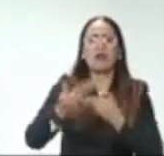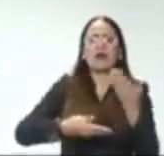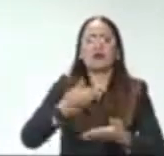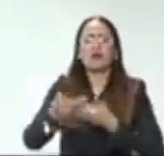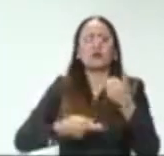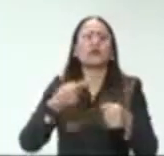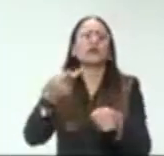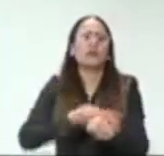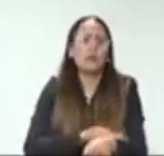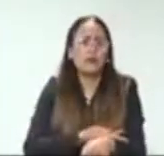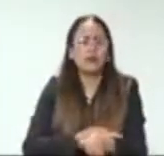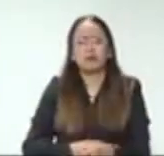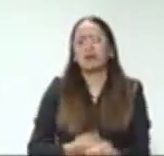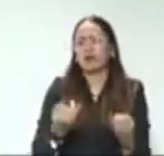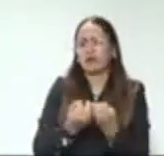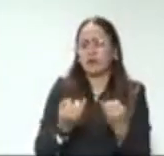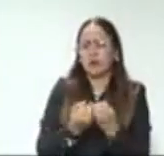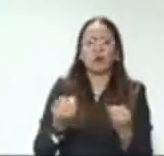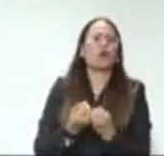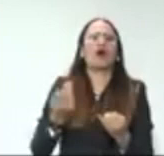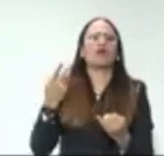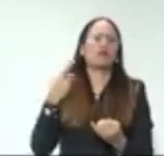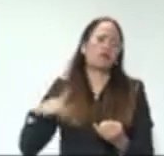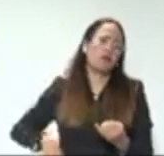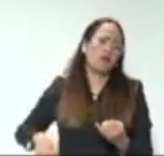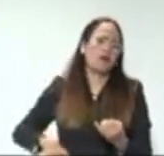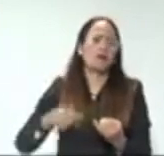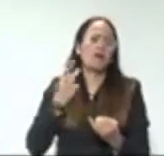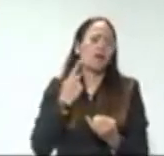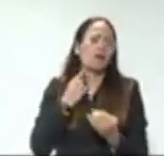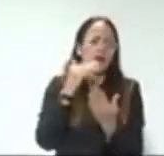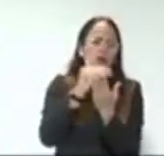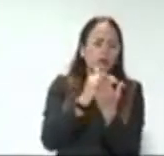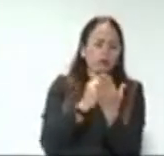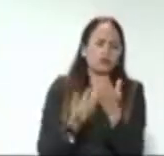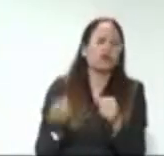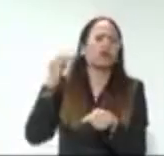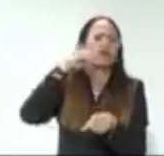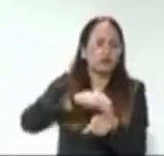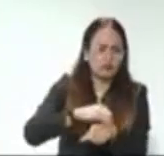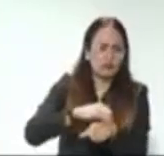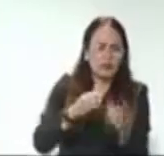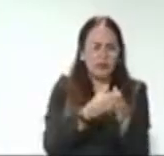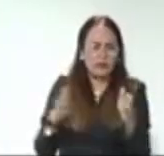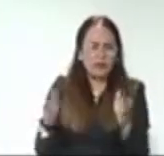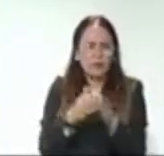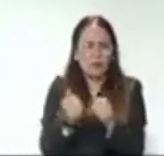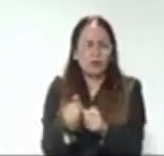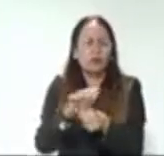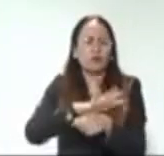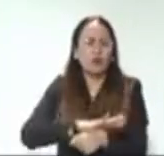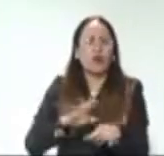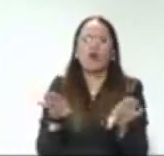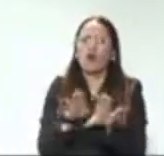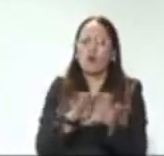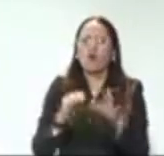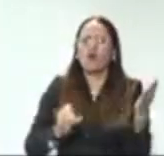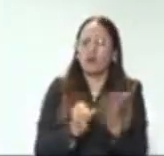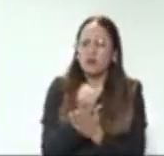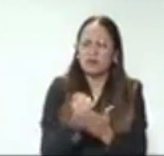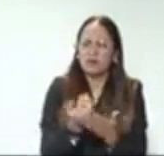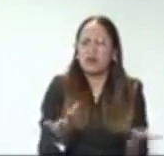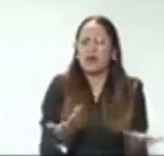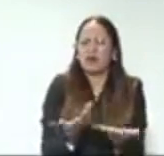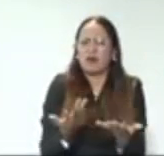las políticas públicas de respuesta a la crisis así como los supuestos y los escenarios en los que se basan es decir cómo se están tomando estas